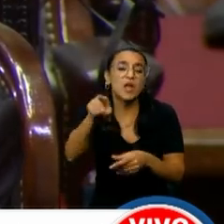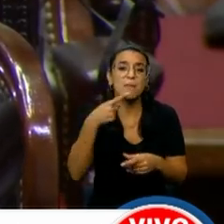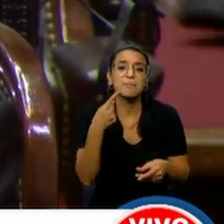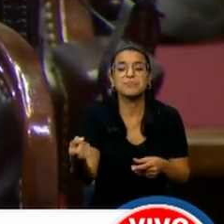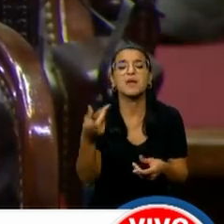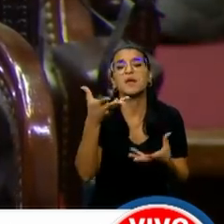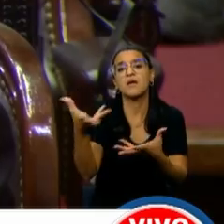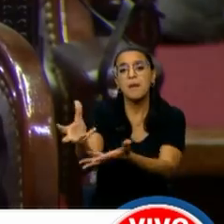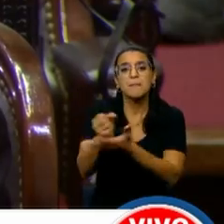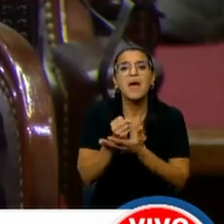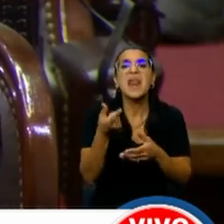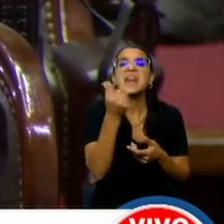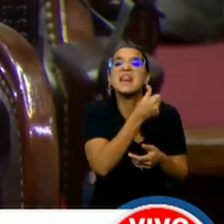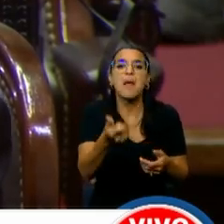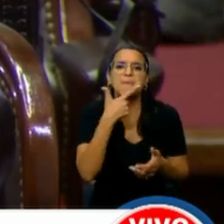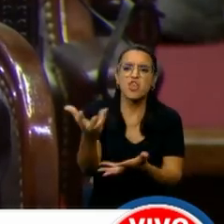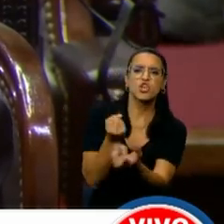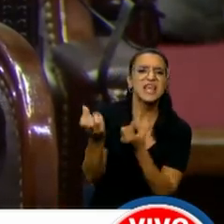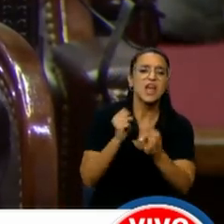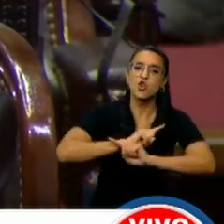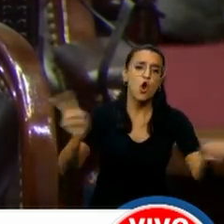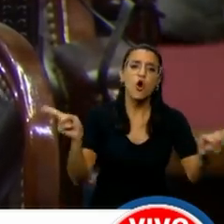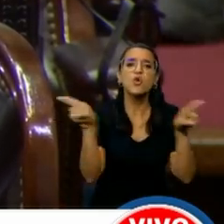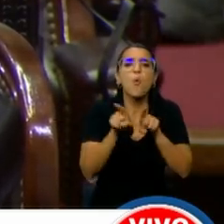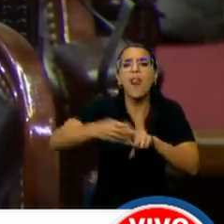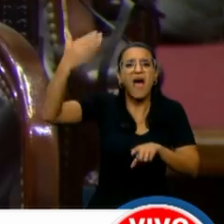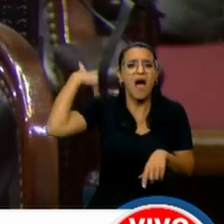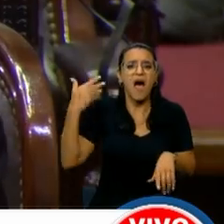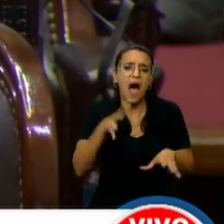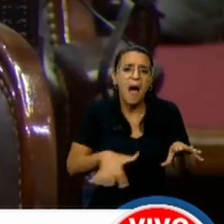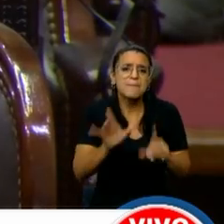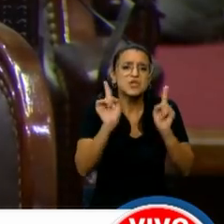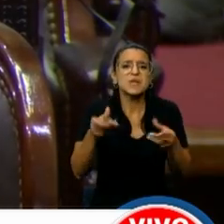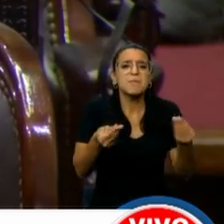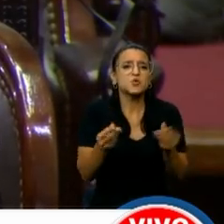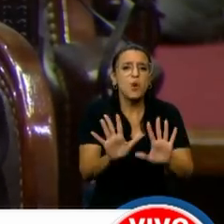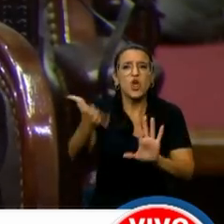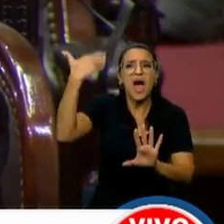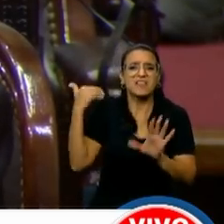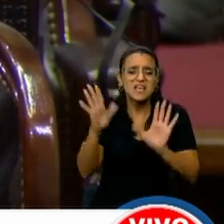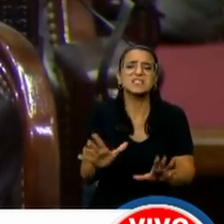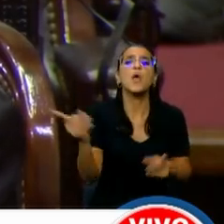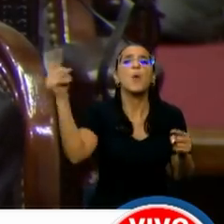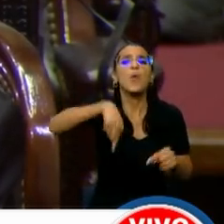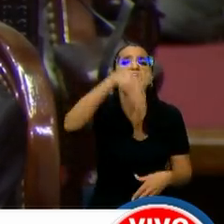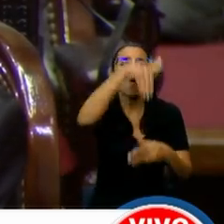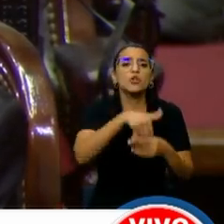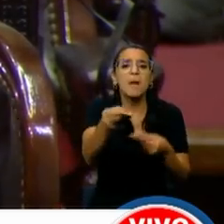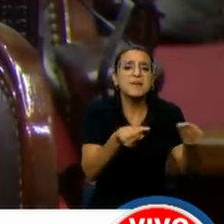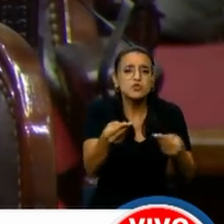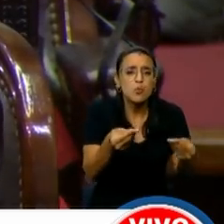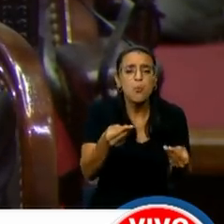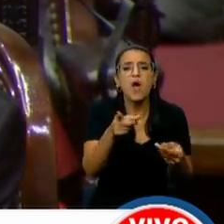partidos no les quitan los remedios a los jubilados como se los quitaron en esto en este ámbito con ese presupuesto que vinieron a votar un presupuesto